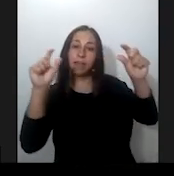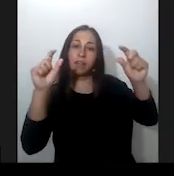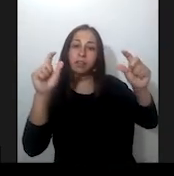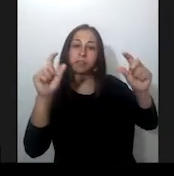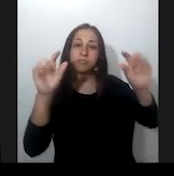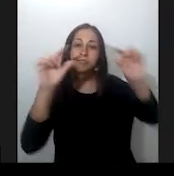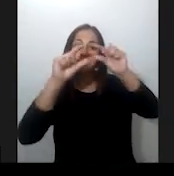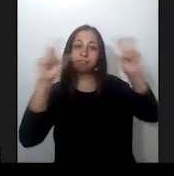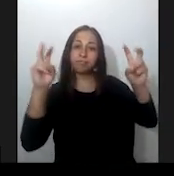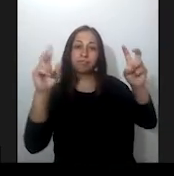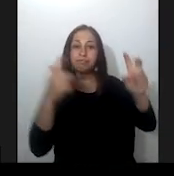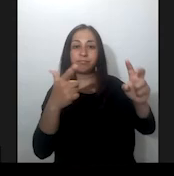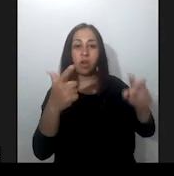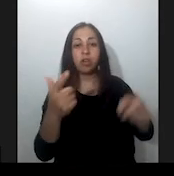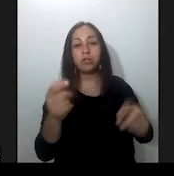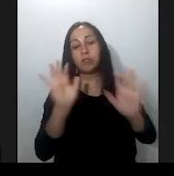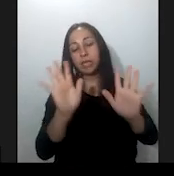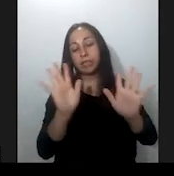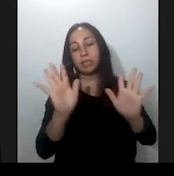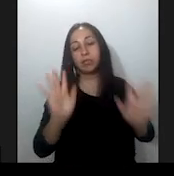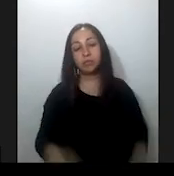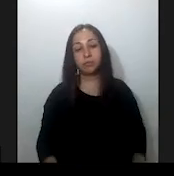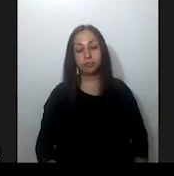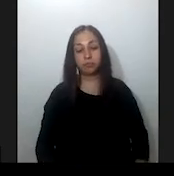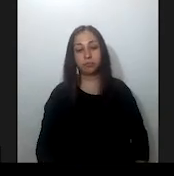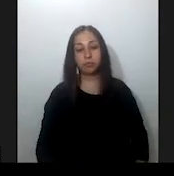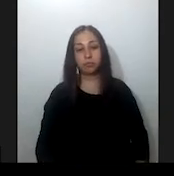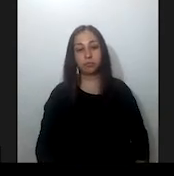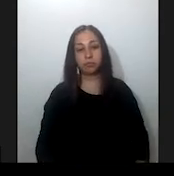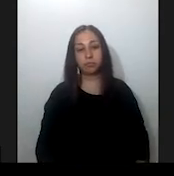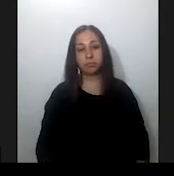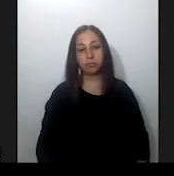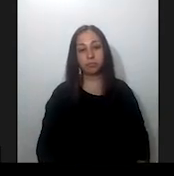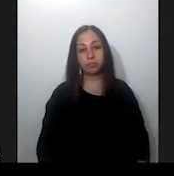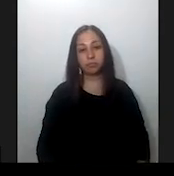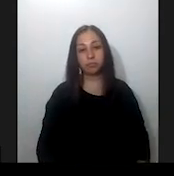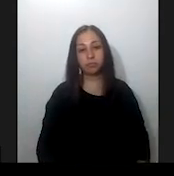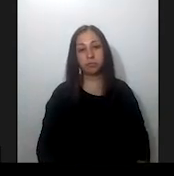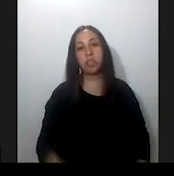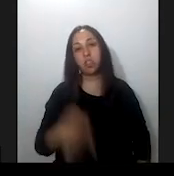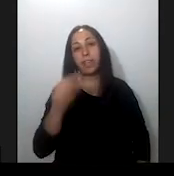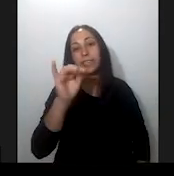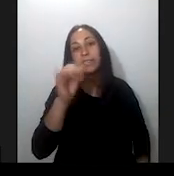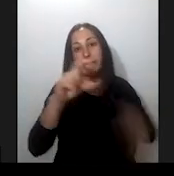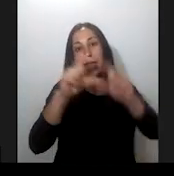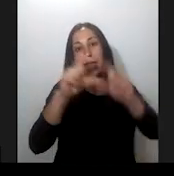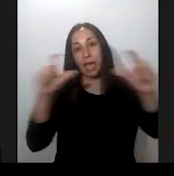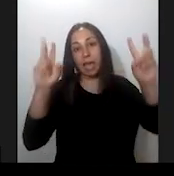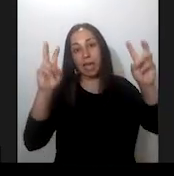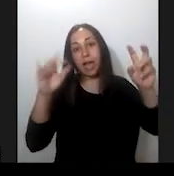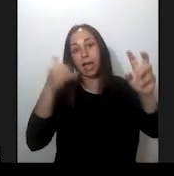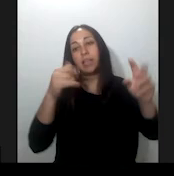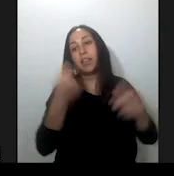la tabla tiene encabezados. No lo tiene, porque todavía no lo definí, así que lo vamos a dejar así como está. Si tuviese encabezado,